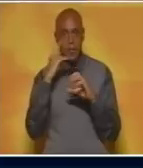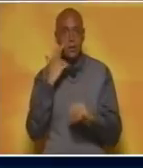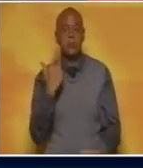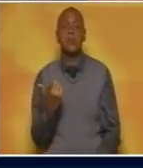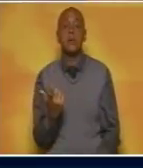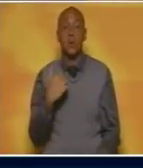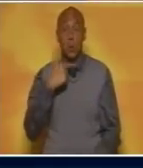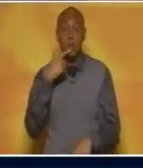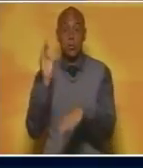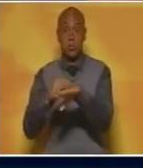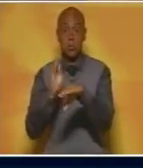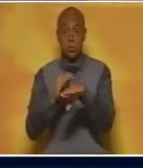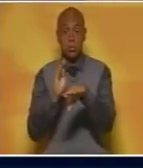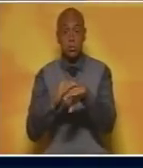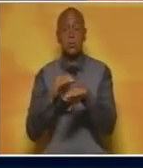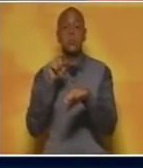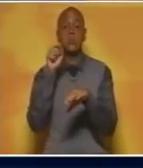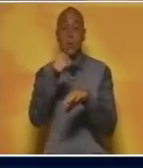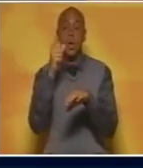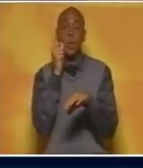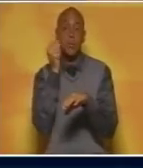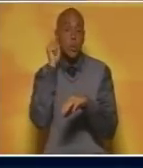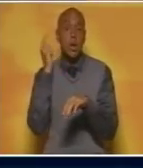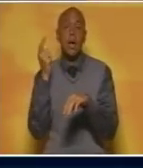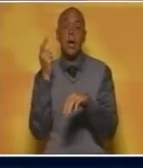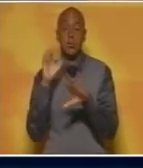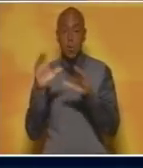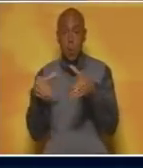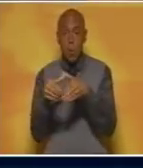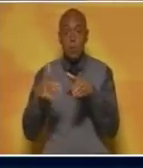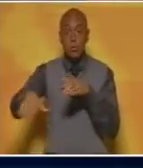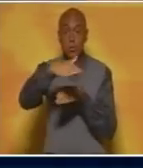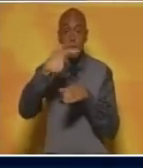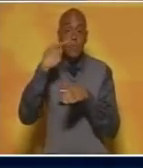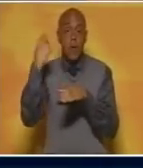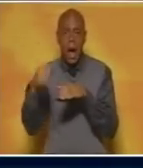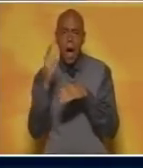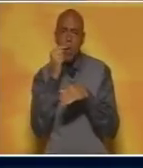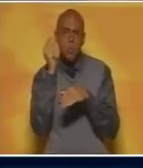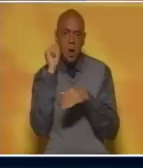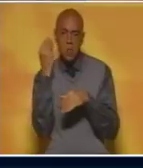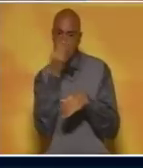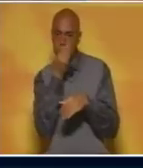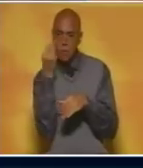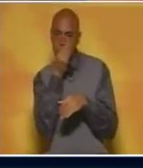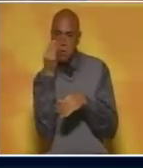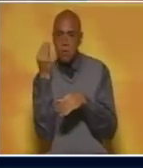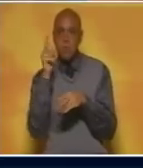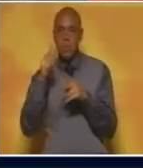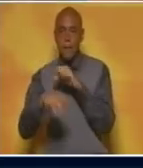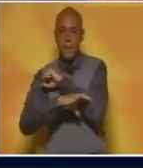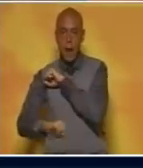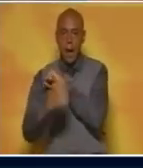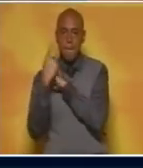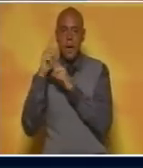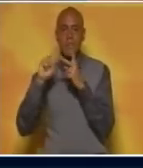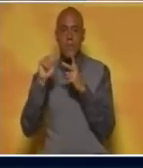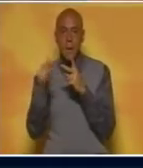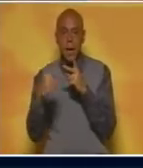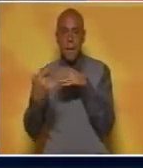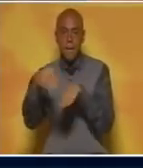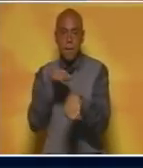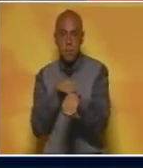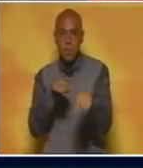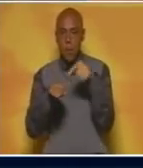a denunciar, ¿verdad?, esas mafias que se presentan en las estaciones de combustible, esos apartados de puesto,